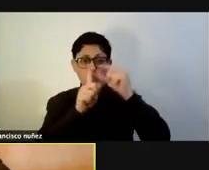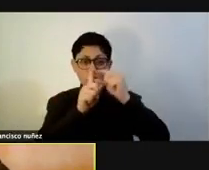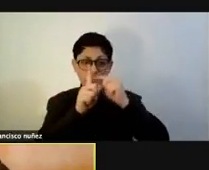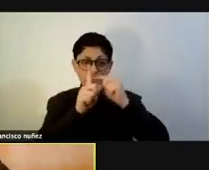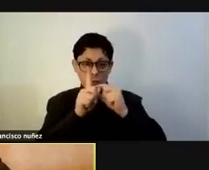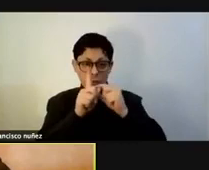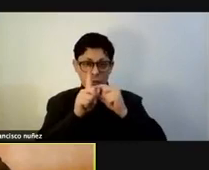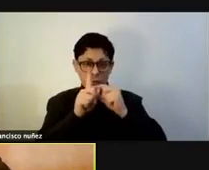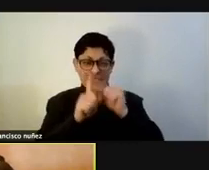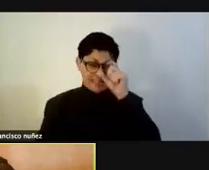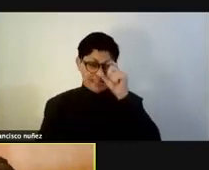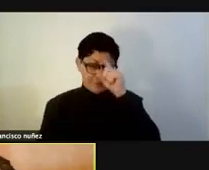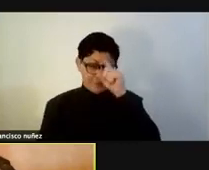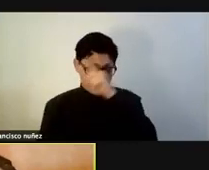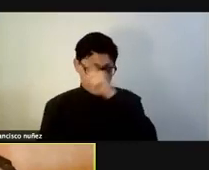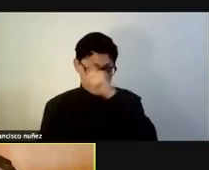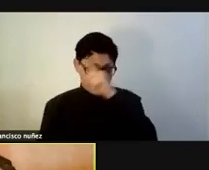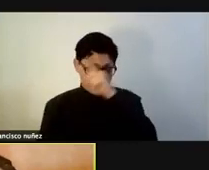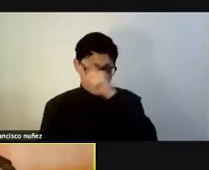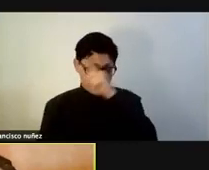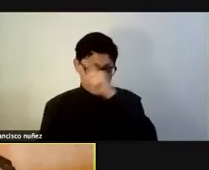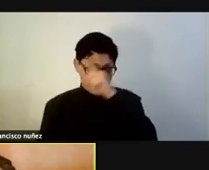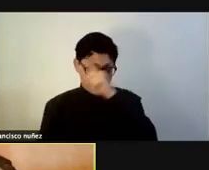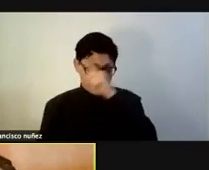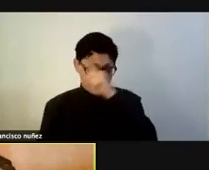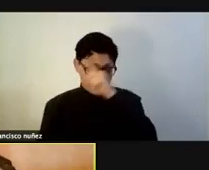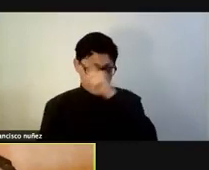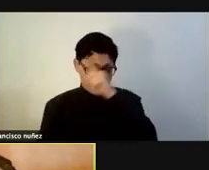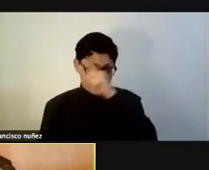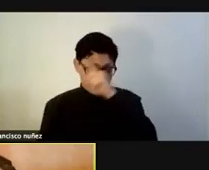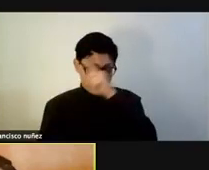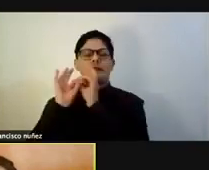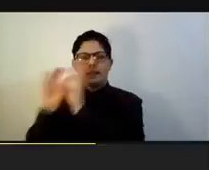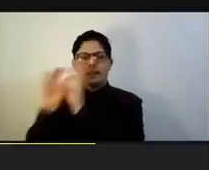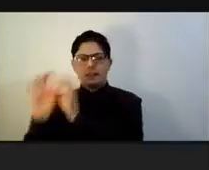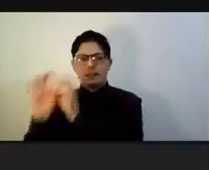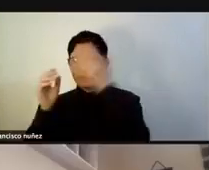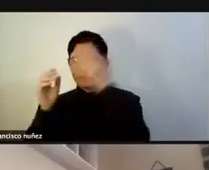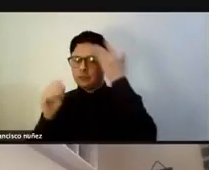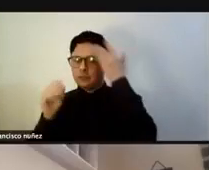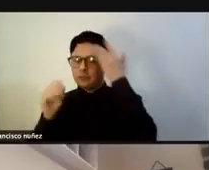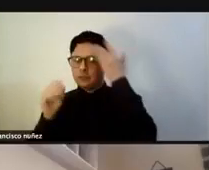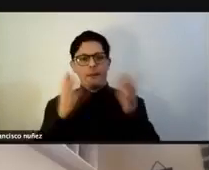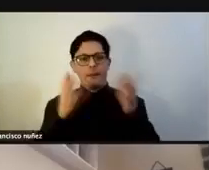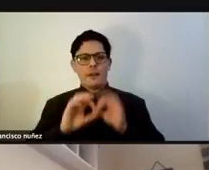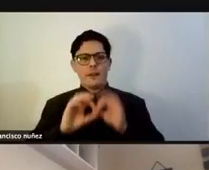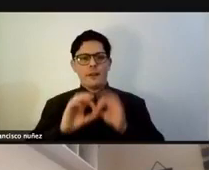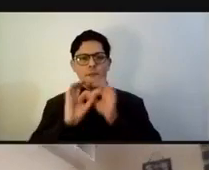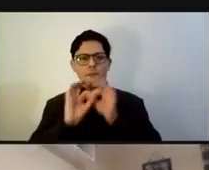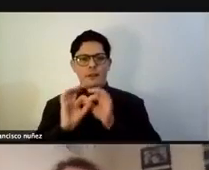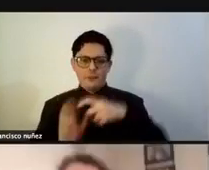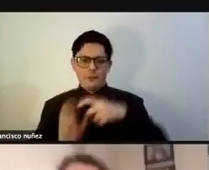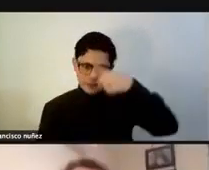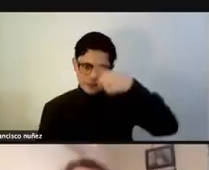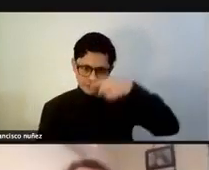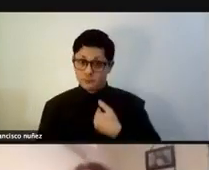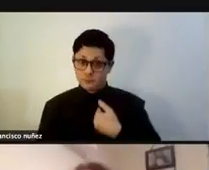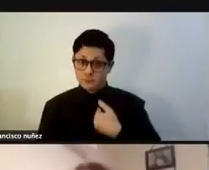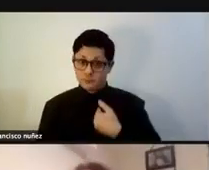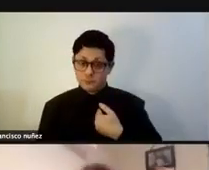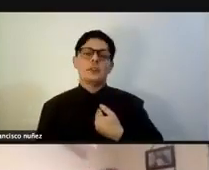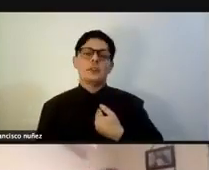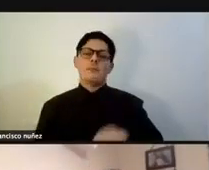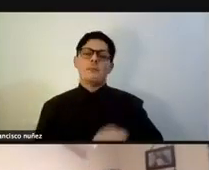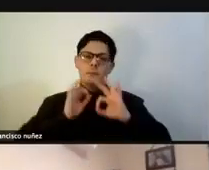muchas gracias también a Francisco Núñez, quien nos ha ayudado esta tarde con la interpretación en lengua de